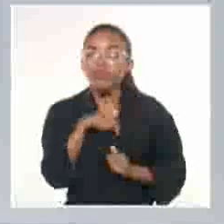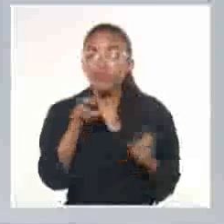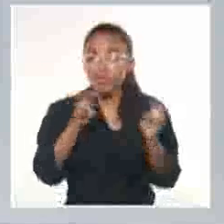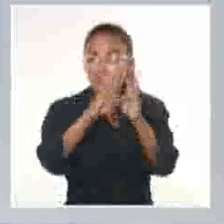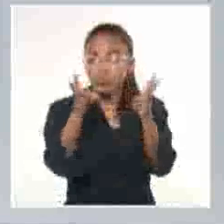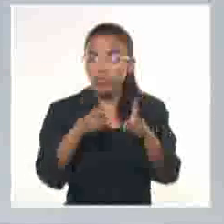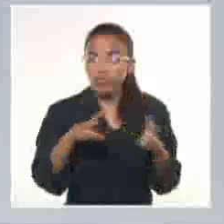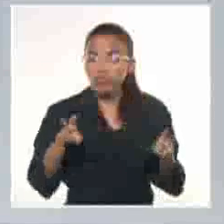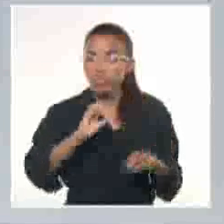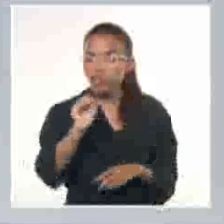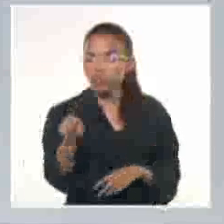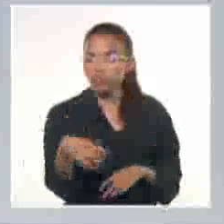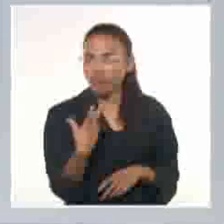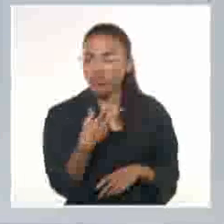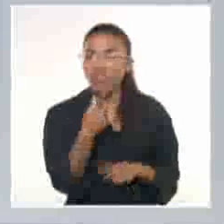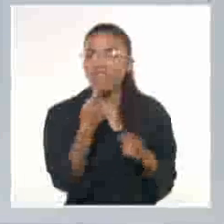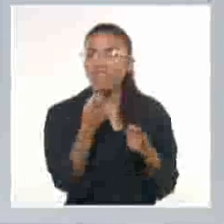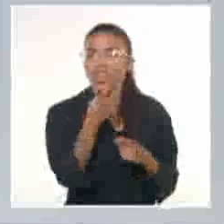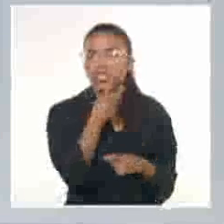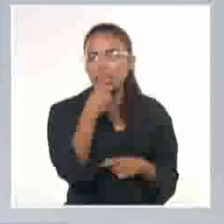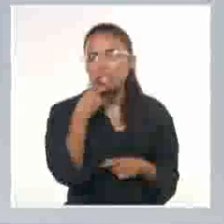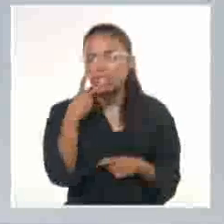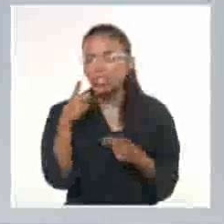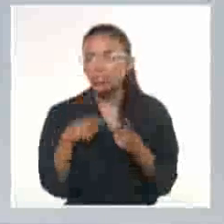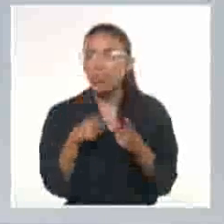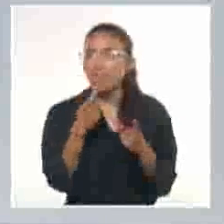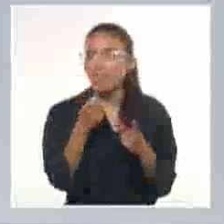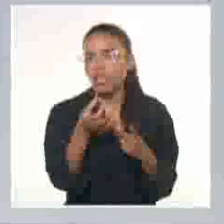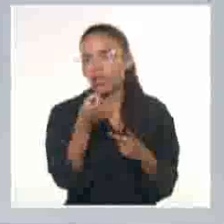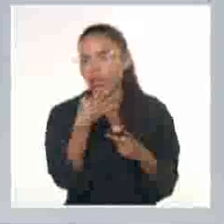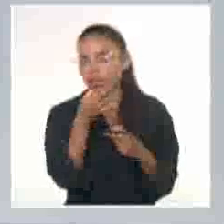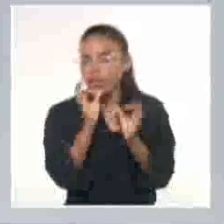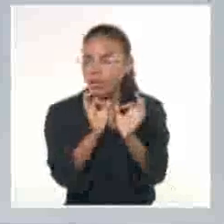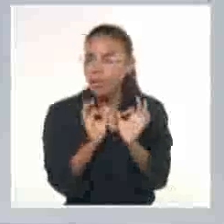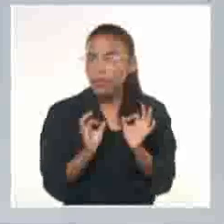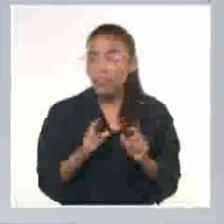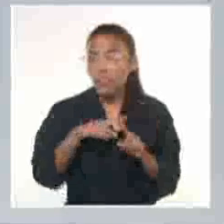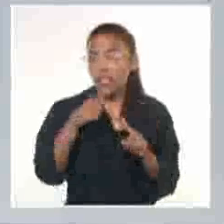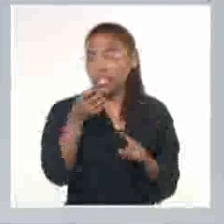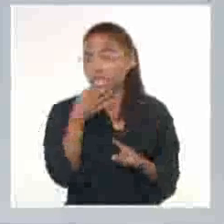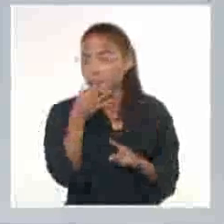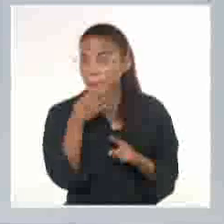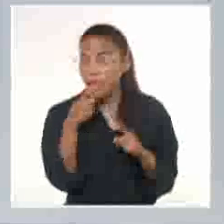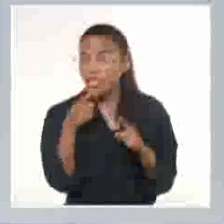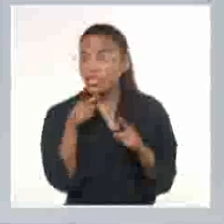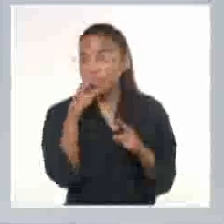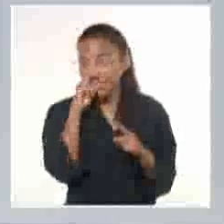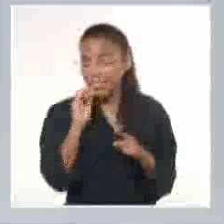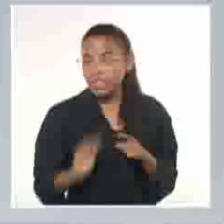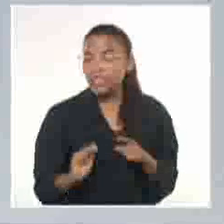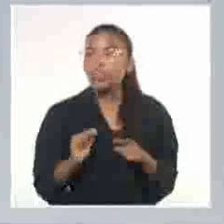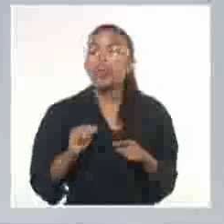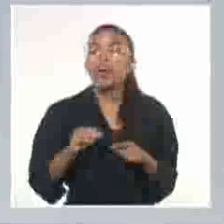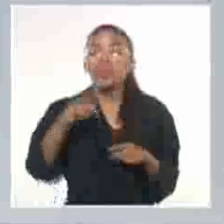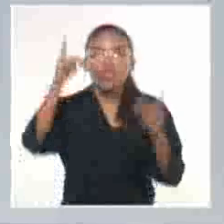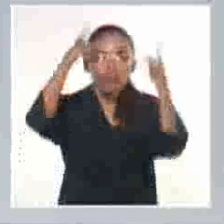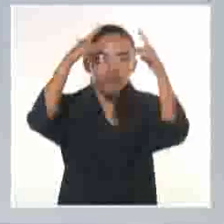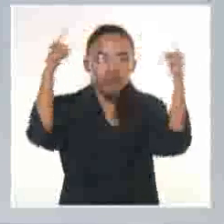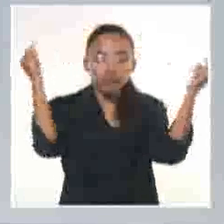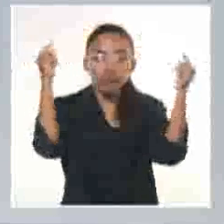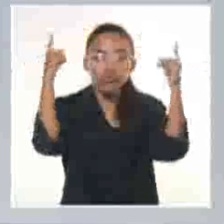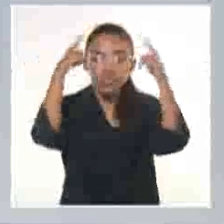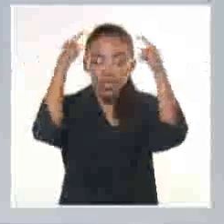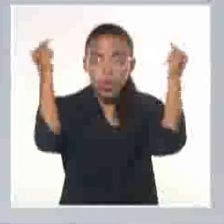digitales, la falta de atención o ausencia de medicamentos específicos para el tratamiento del menor, la doctora Araiz Consuegra Otero, directora del